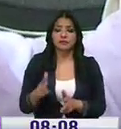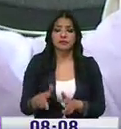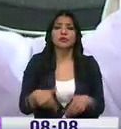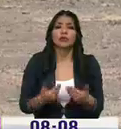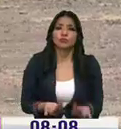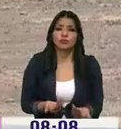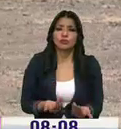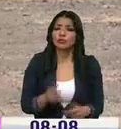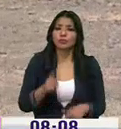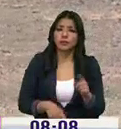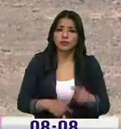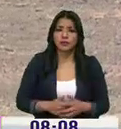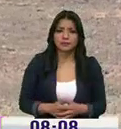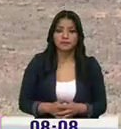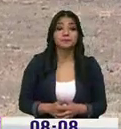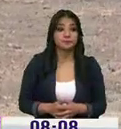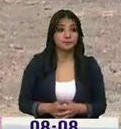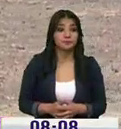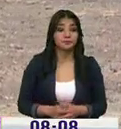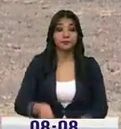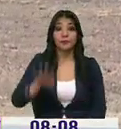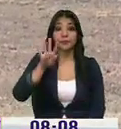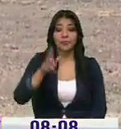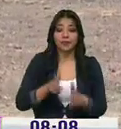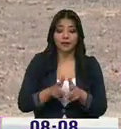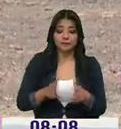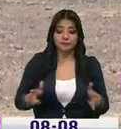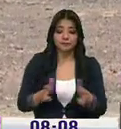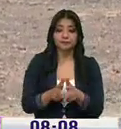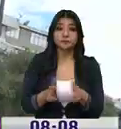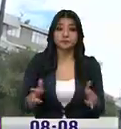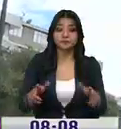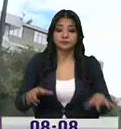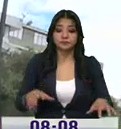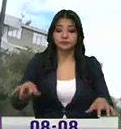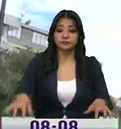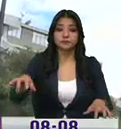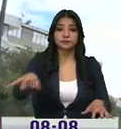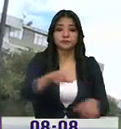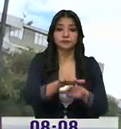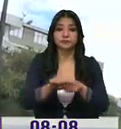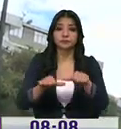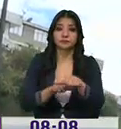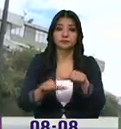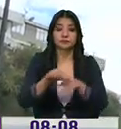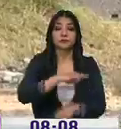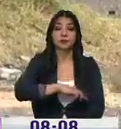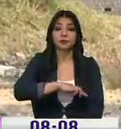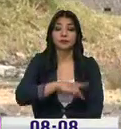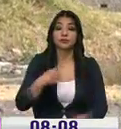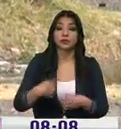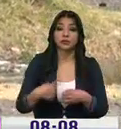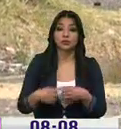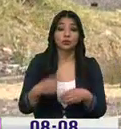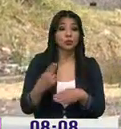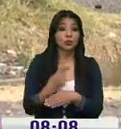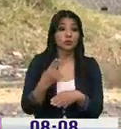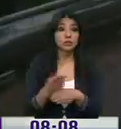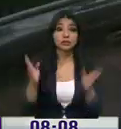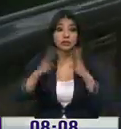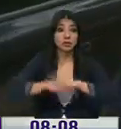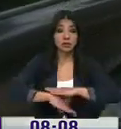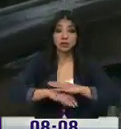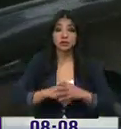lado. Tomando en cuenta que los 4 estacionamientos de borde que existen son administrados por el municipio, y su uso no tiene costo.